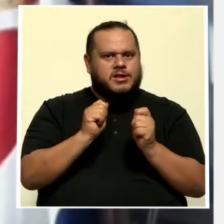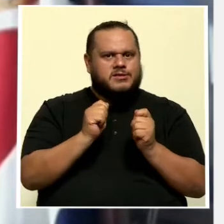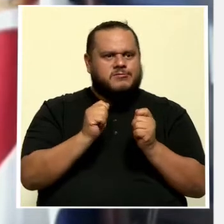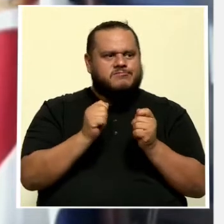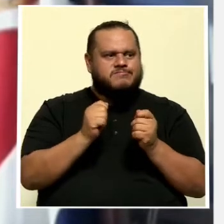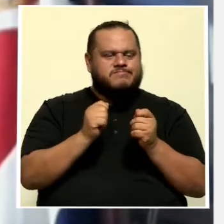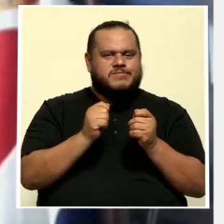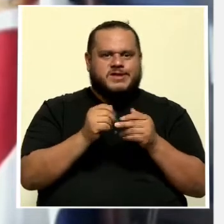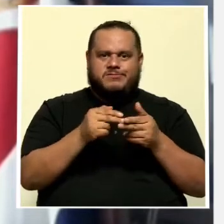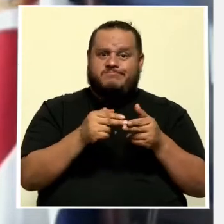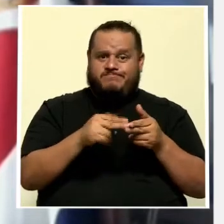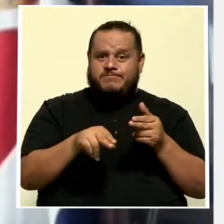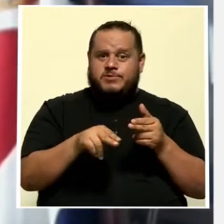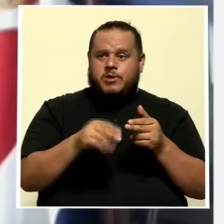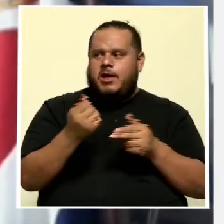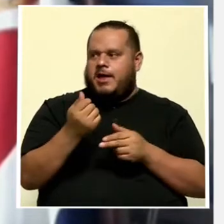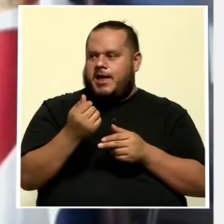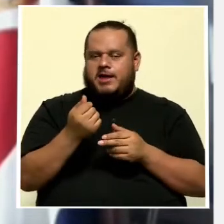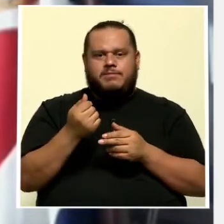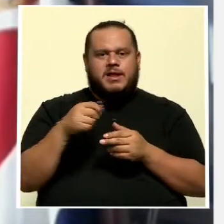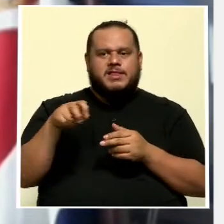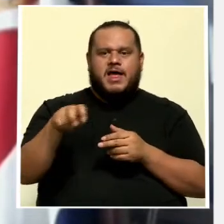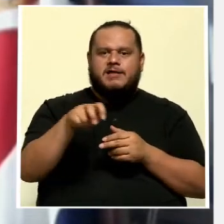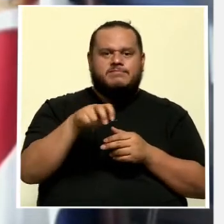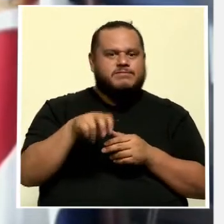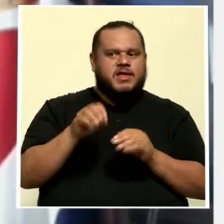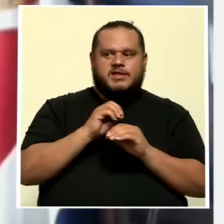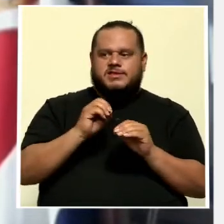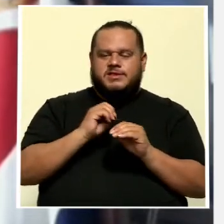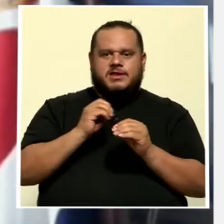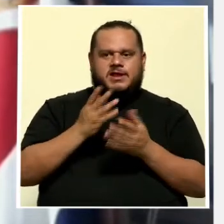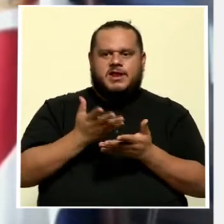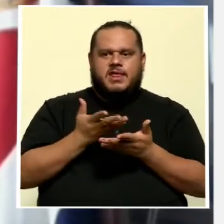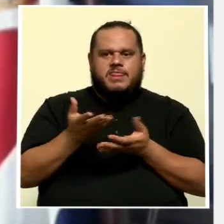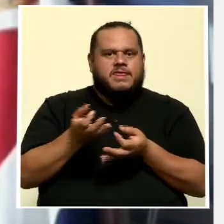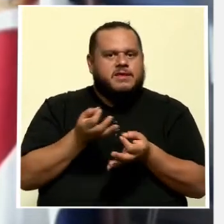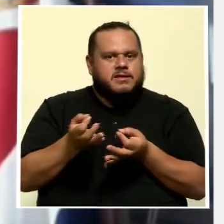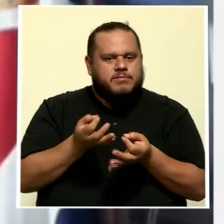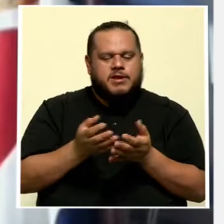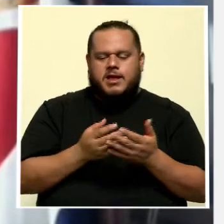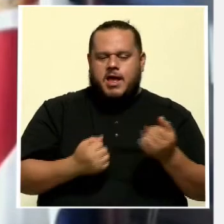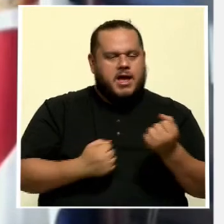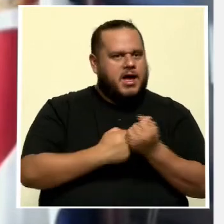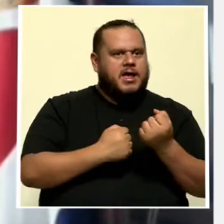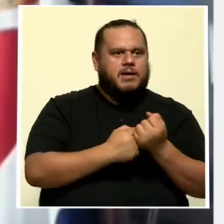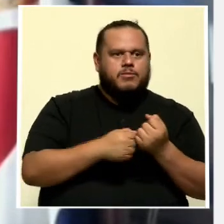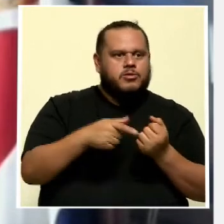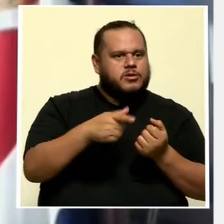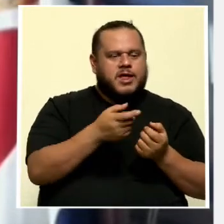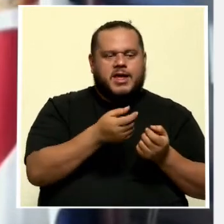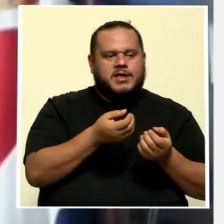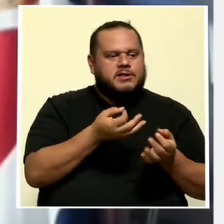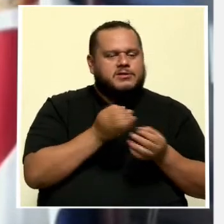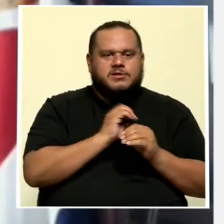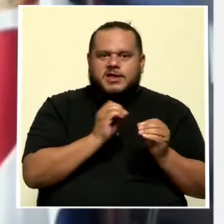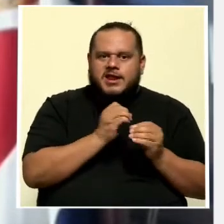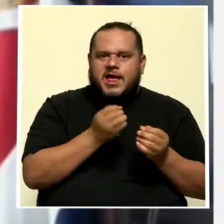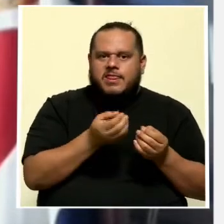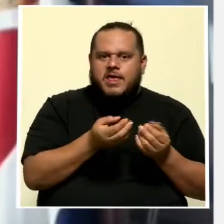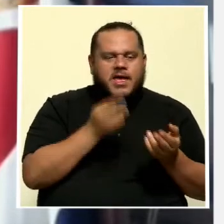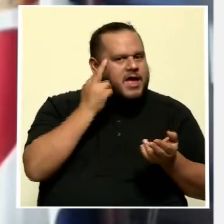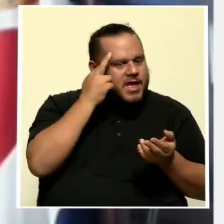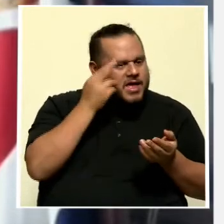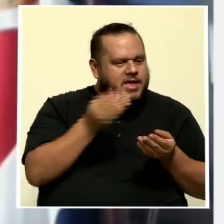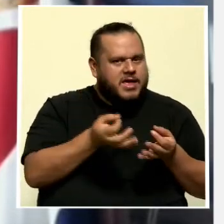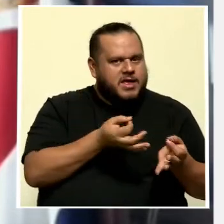¿verdad? Y hay dineros dando vuelta por ahí de los que nadie da razón, y hay apoyos por ahí dando vueltas de los que nadie da razón. Y hay